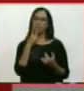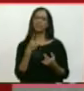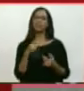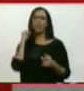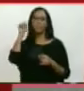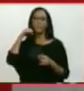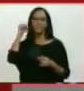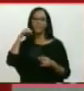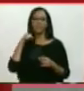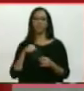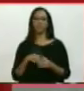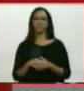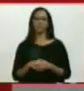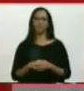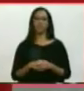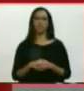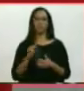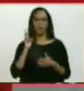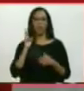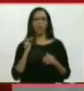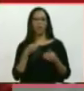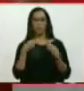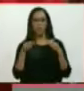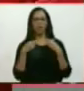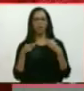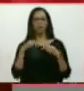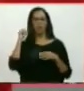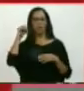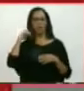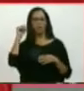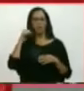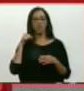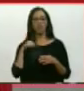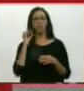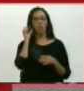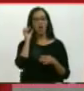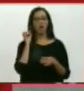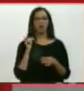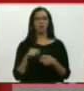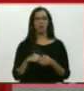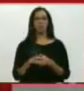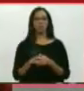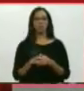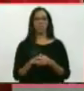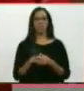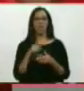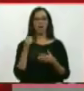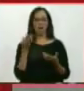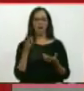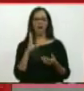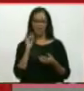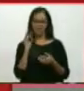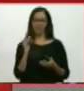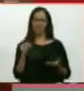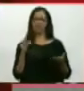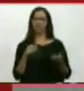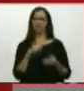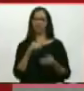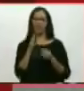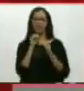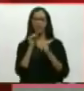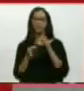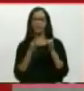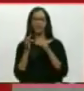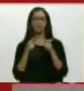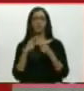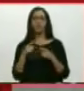video. Ojalá publiquen algún video de la señora Merlano hablando, declarando, así como han declarado los demás. Y van a